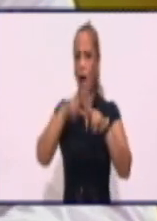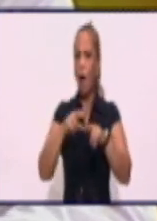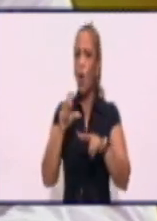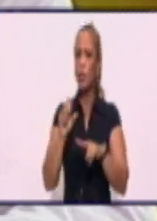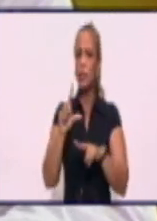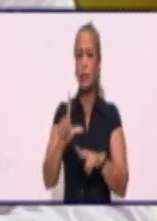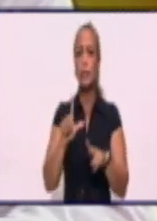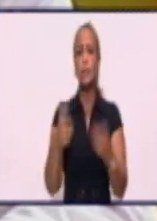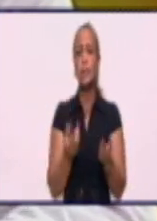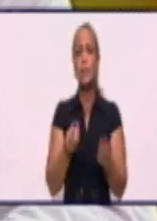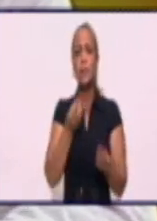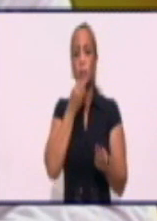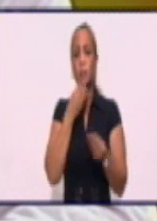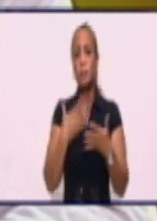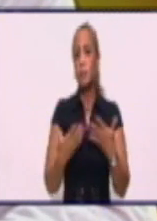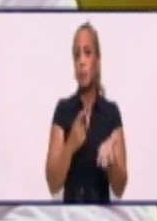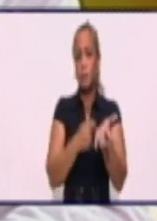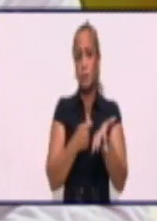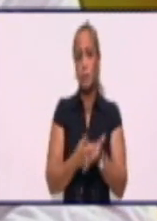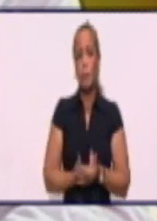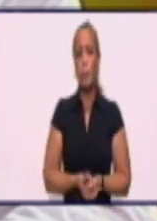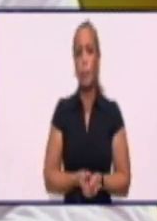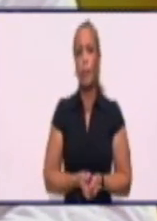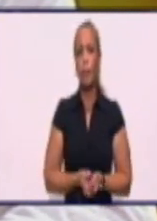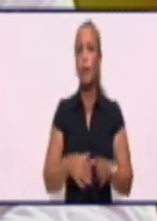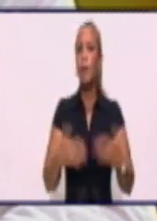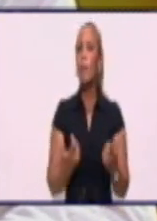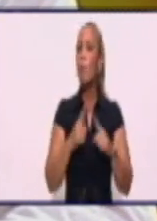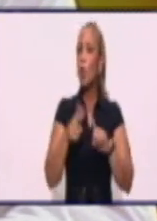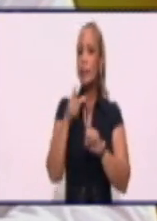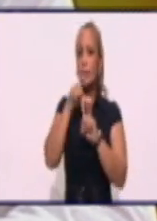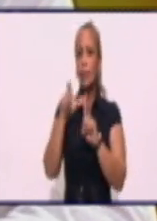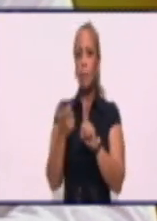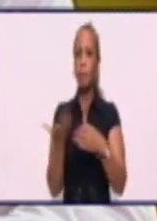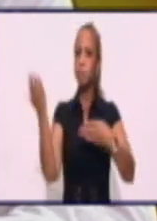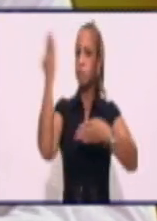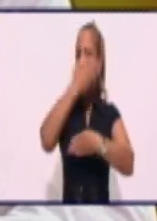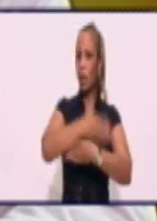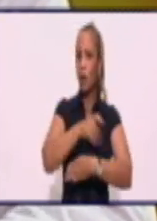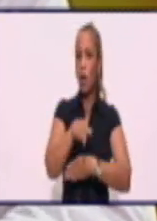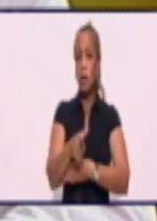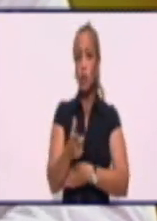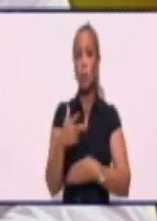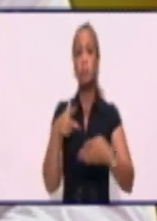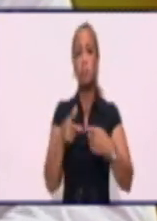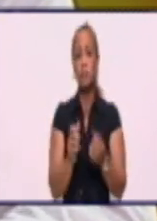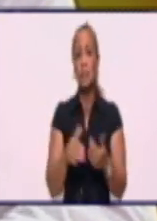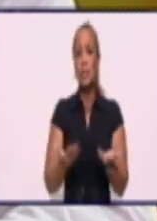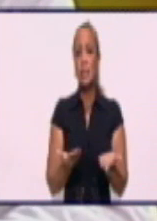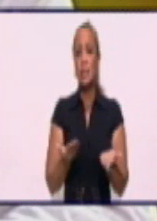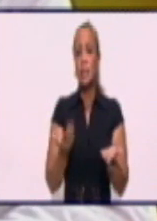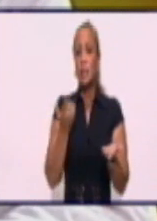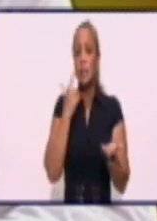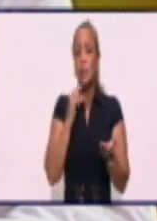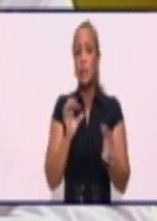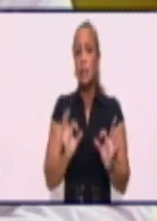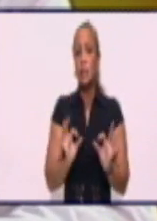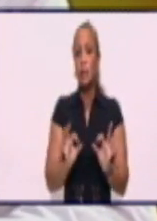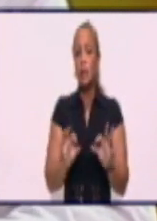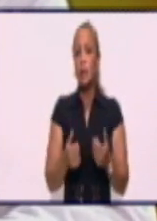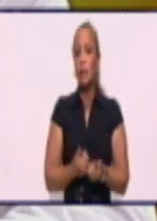poco. Nosotros no hemos podido comprar ese equipo por el tema del bloqueo. Y eso nos está impidiendo grandemente. Con el tema de los